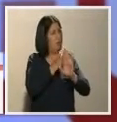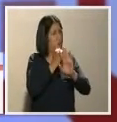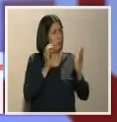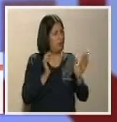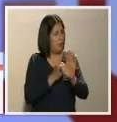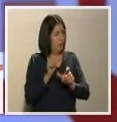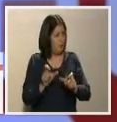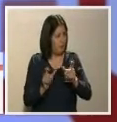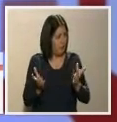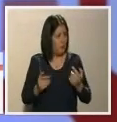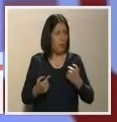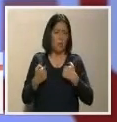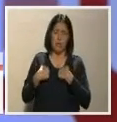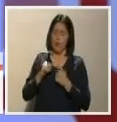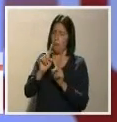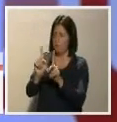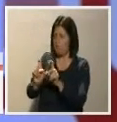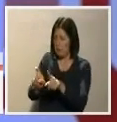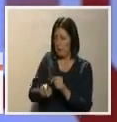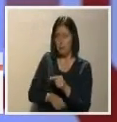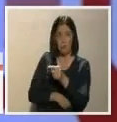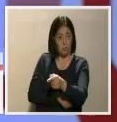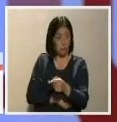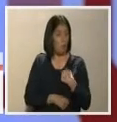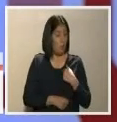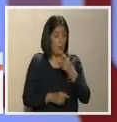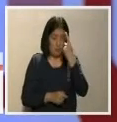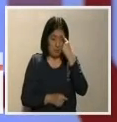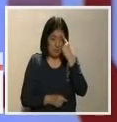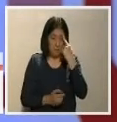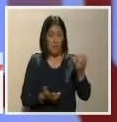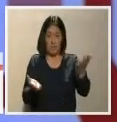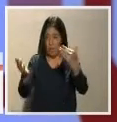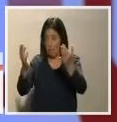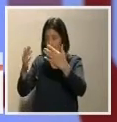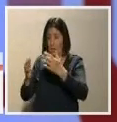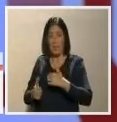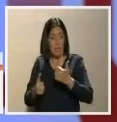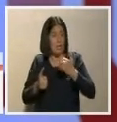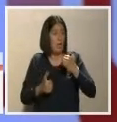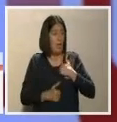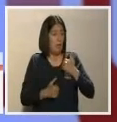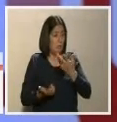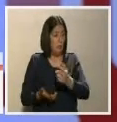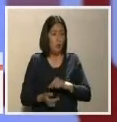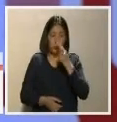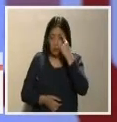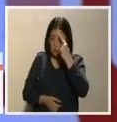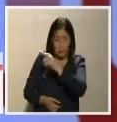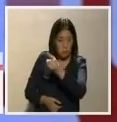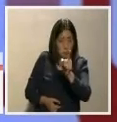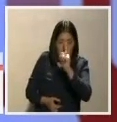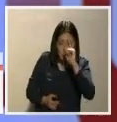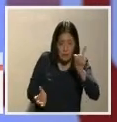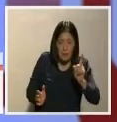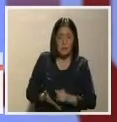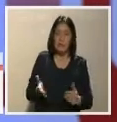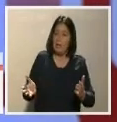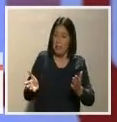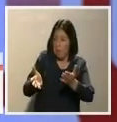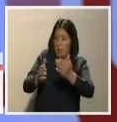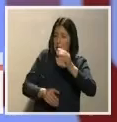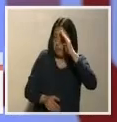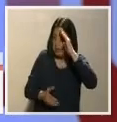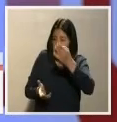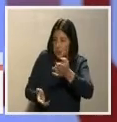Yo me pregunto si usted no piensa convocar a las Fuerzas Armadas, si usted no piensa motivar a nuestra Policía